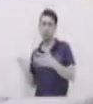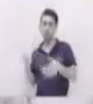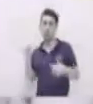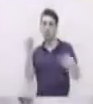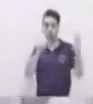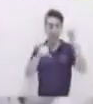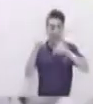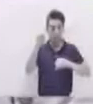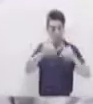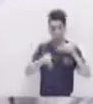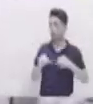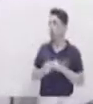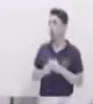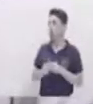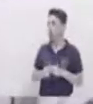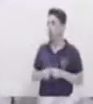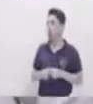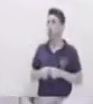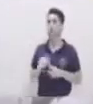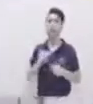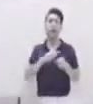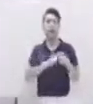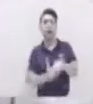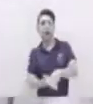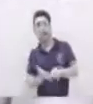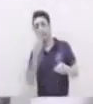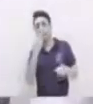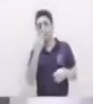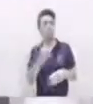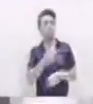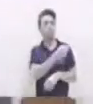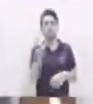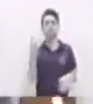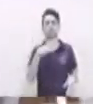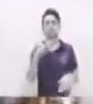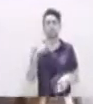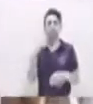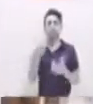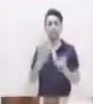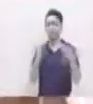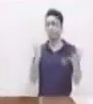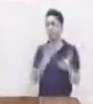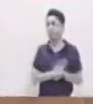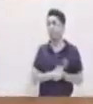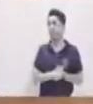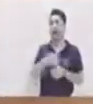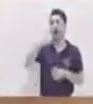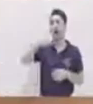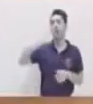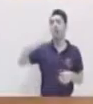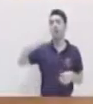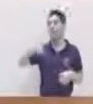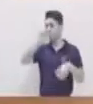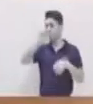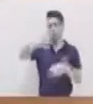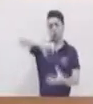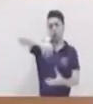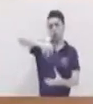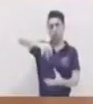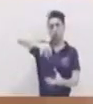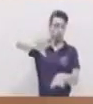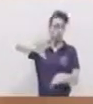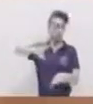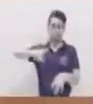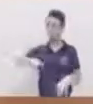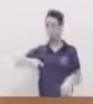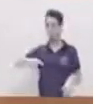químicos. El alcohol, pues, lo podemos localizar en cualquier tienda de barrio sin ninguna dificultad. El agua pura, pues, puede ser del chorro, no tiene